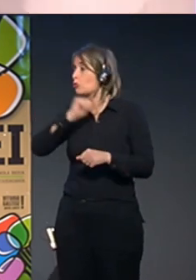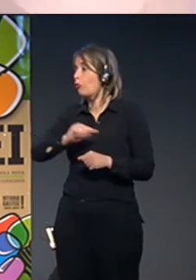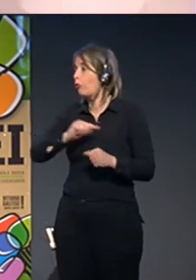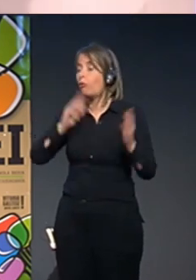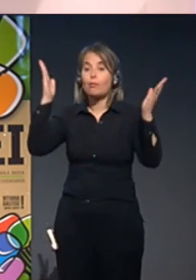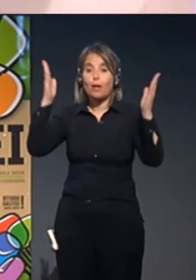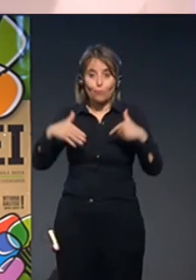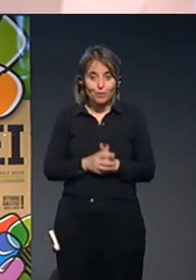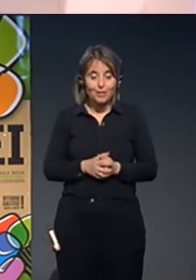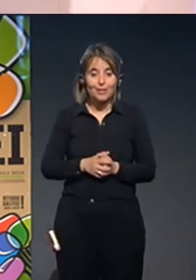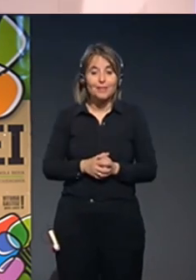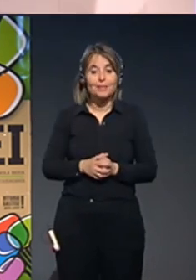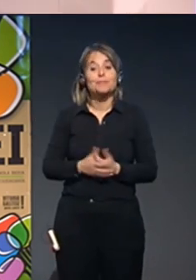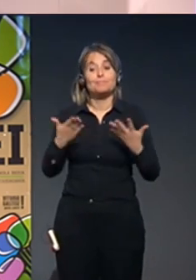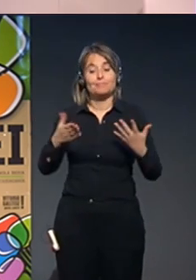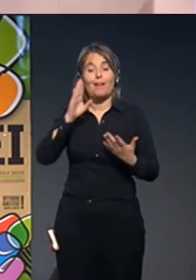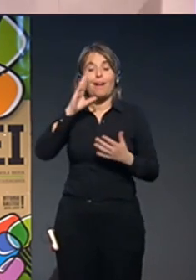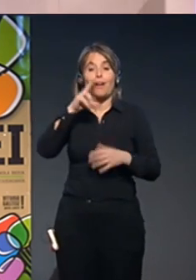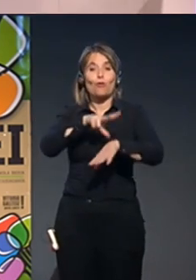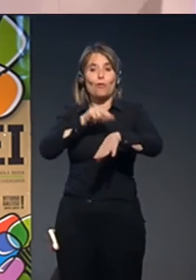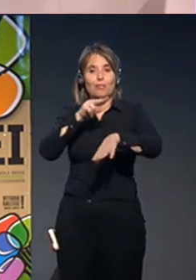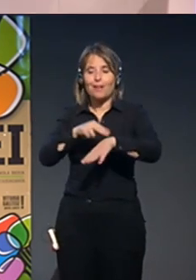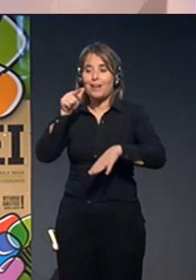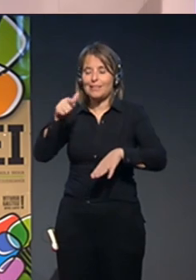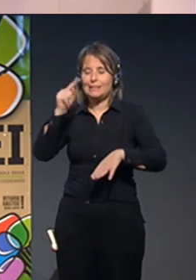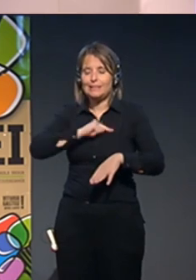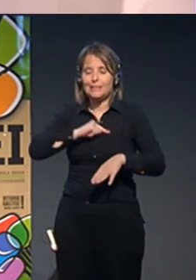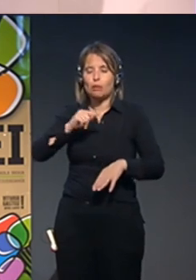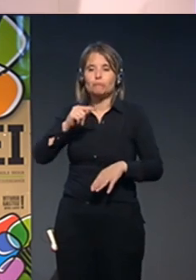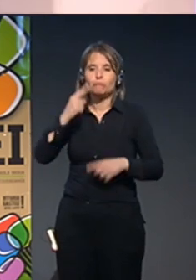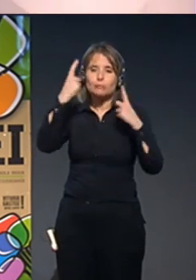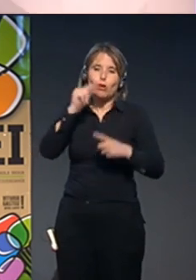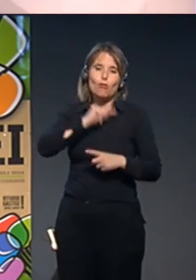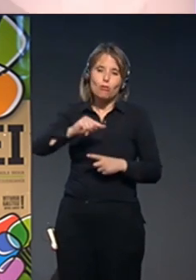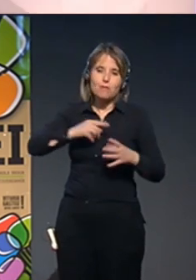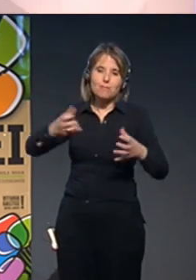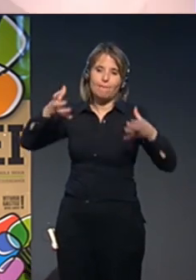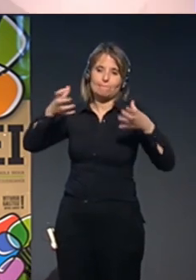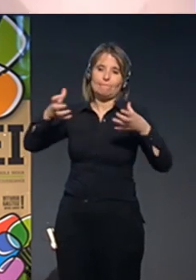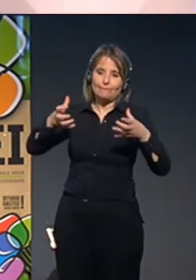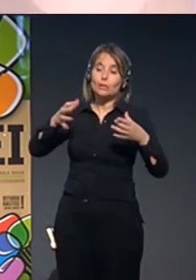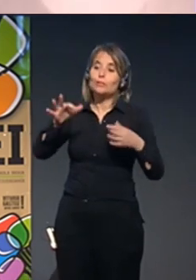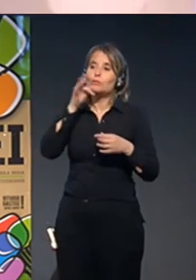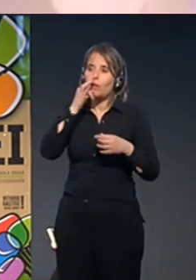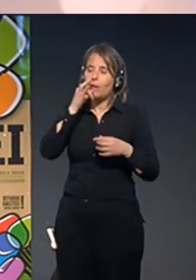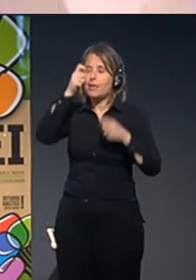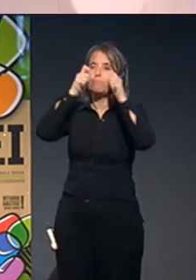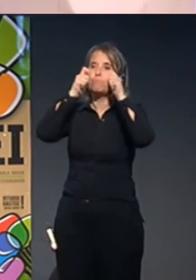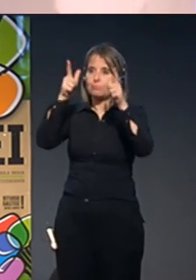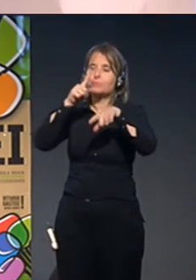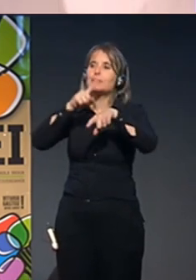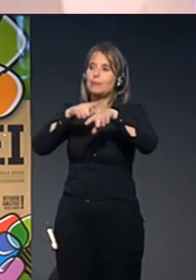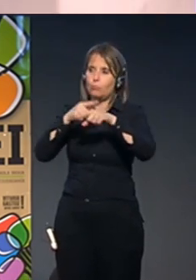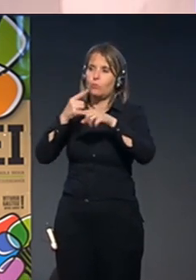y aquí está como decía Miren la concejala sacudiéndolo diciéndonos que estamos a tiempo de reaccionar que yo creo que